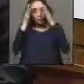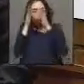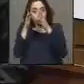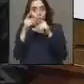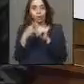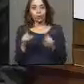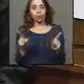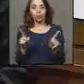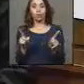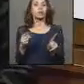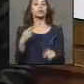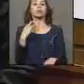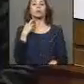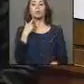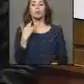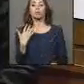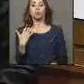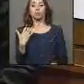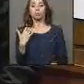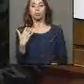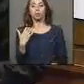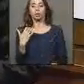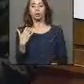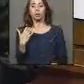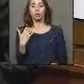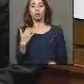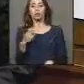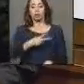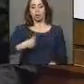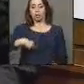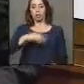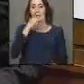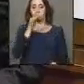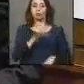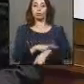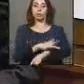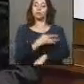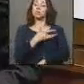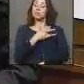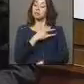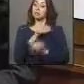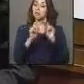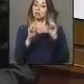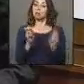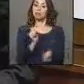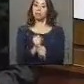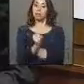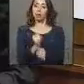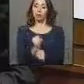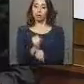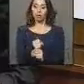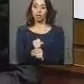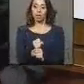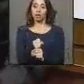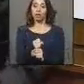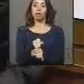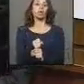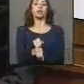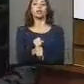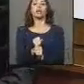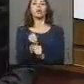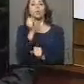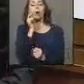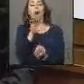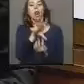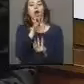distinto. Porque los que decimos que tenemos sensibilidad en los temas laborales, tenemos que tener una opción al